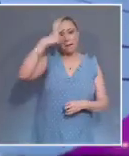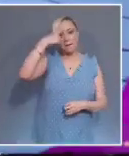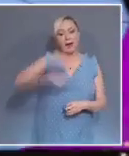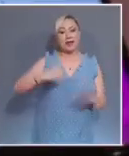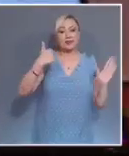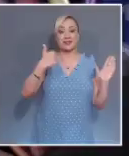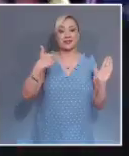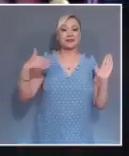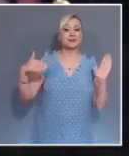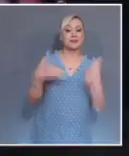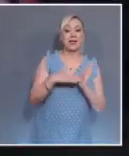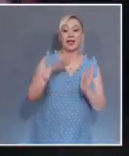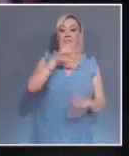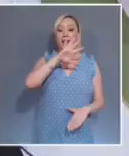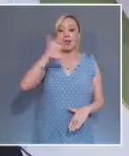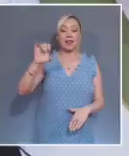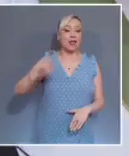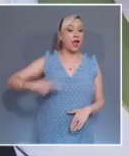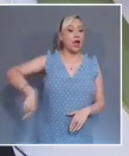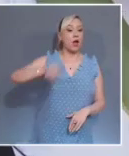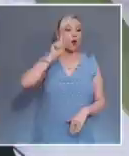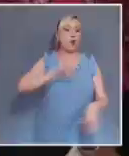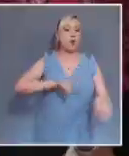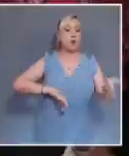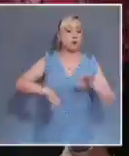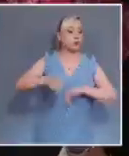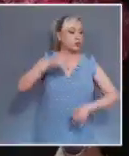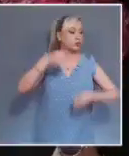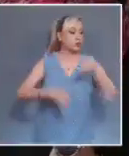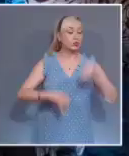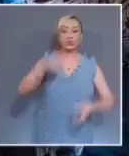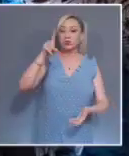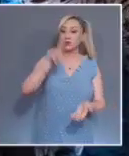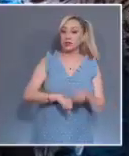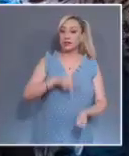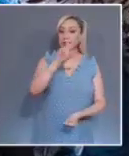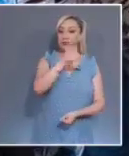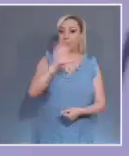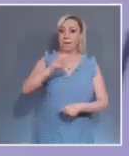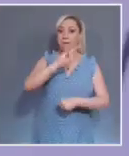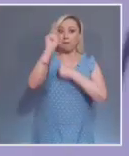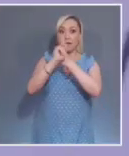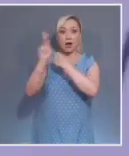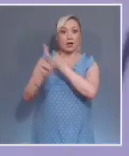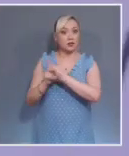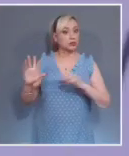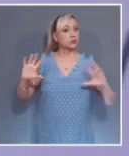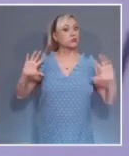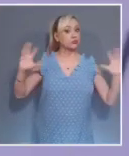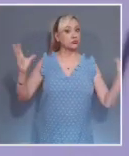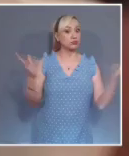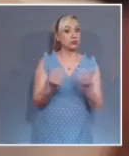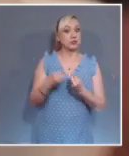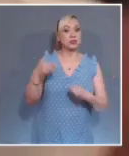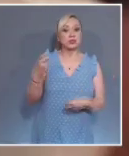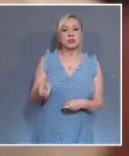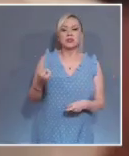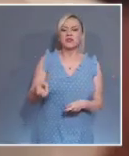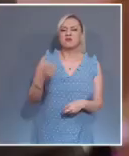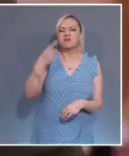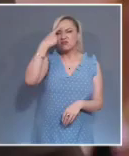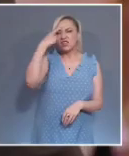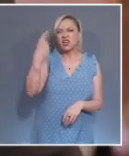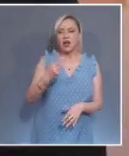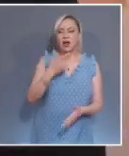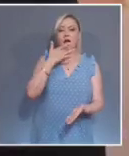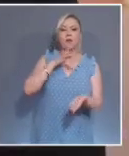6.500 impartidoras de justicia en más de 100 países. Esta organización tiene como misión apoyar y empoderar